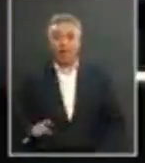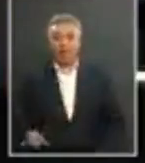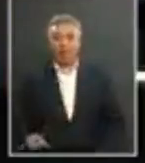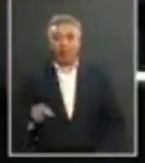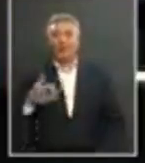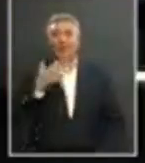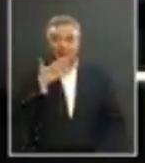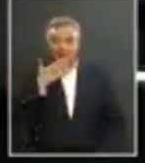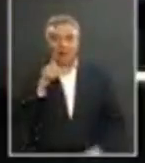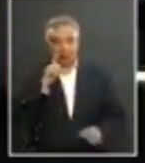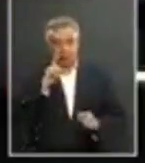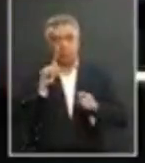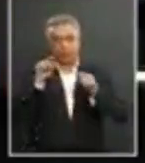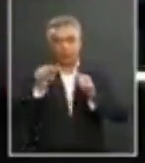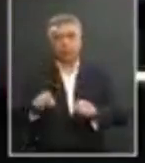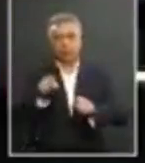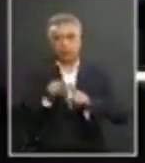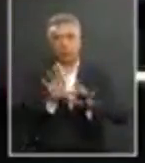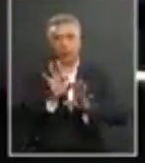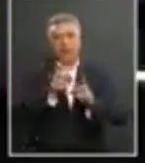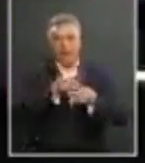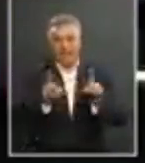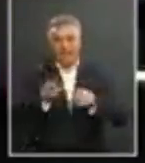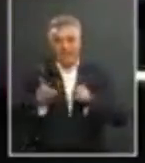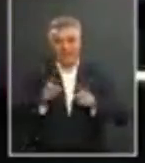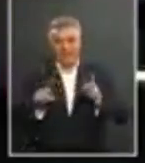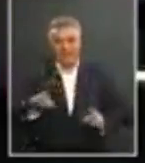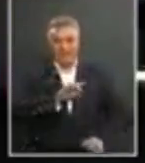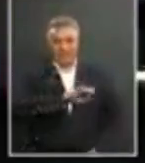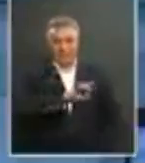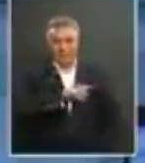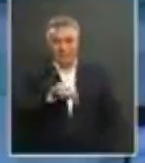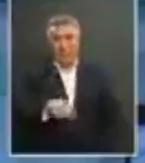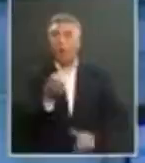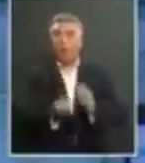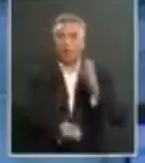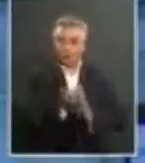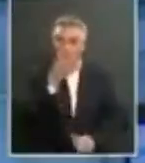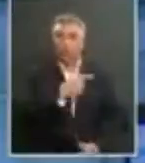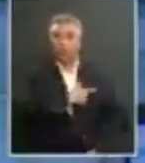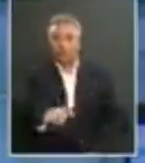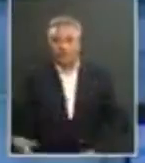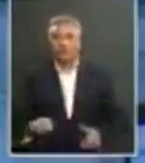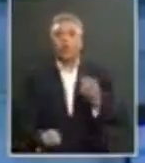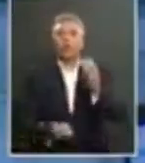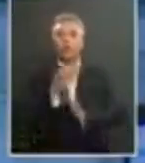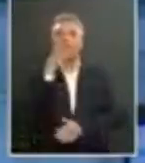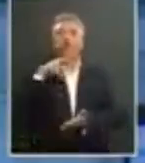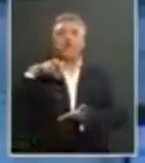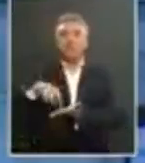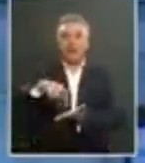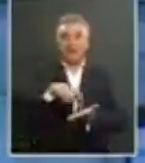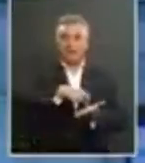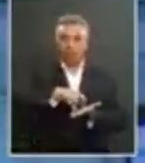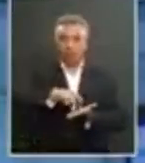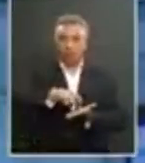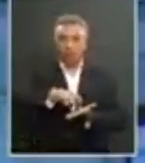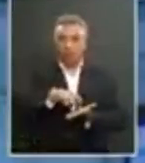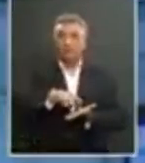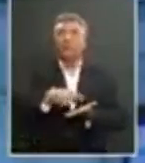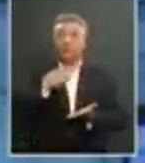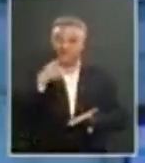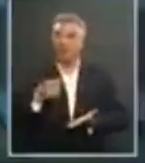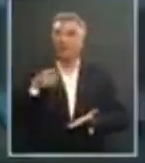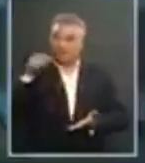ampliamente representativa de la diversidad de Chile. Se va a elegir nuevo presidente, nuevo parlamento. Vamos a hacer los cambios sociales que la ciudadanía